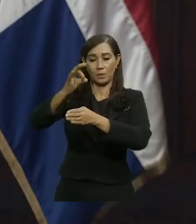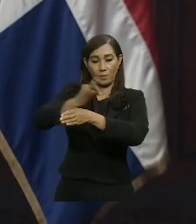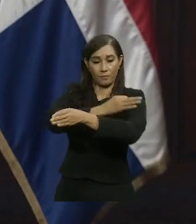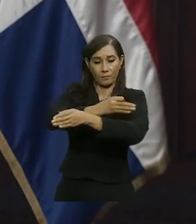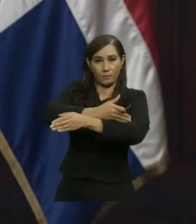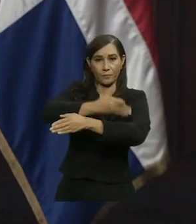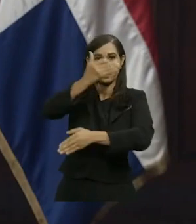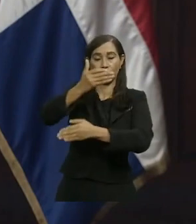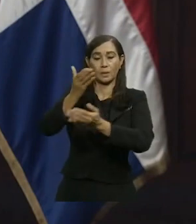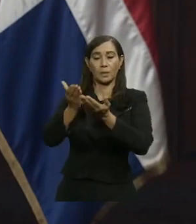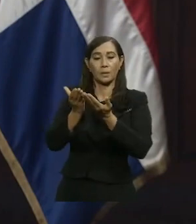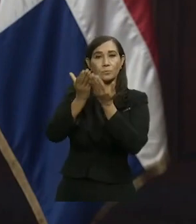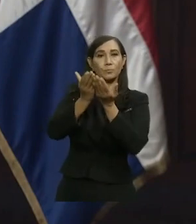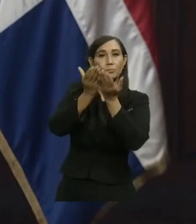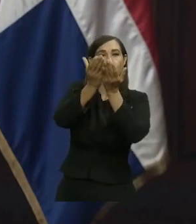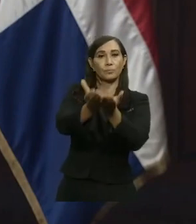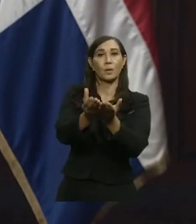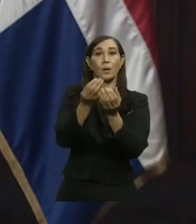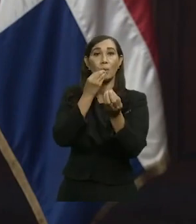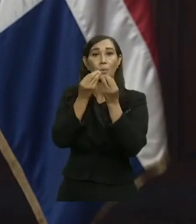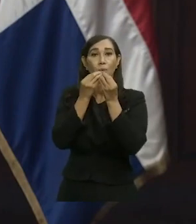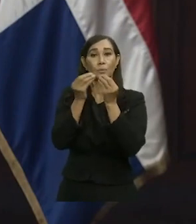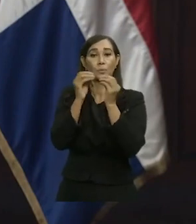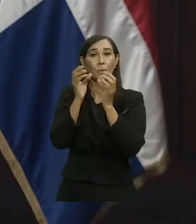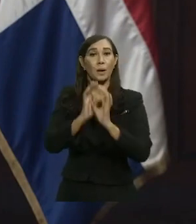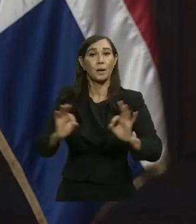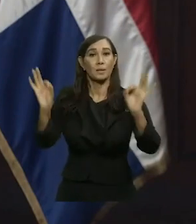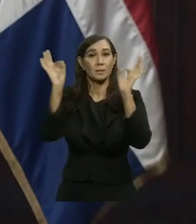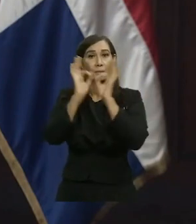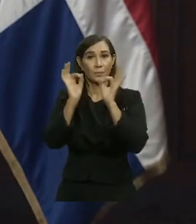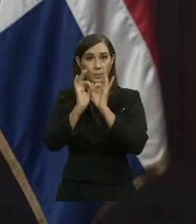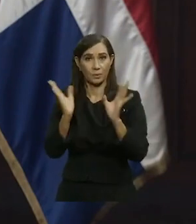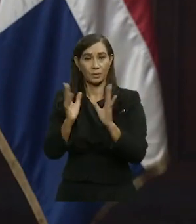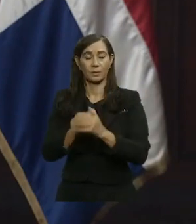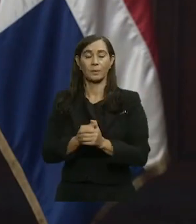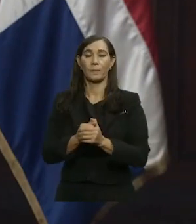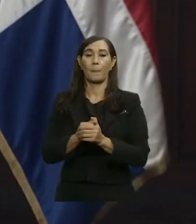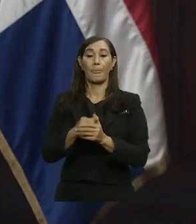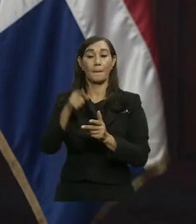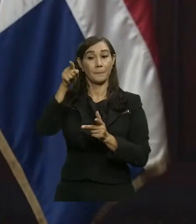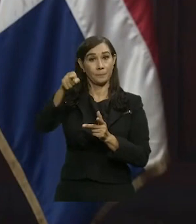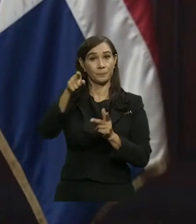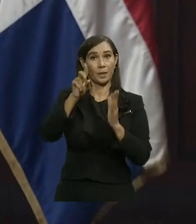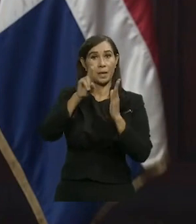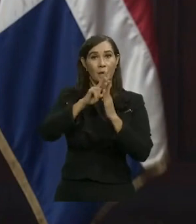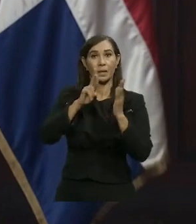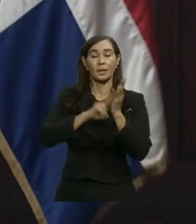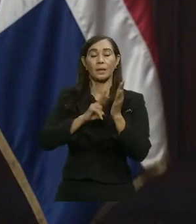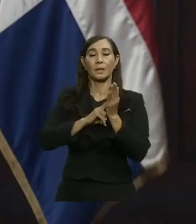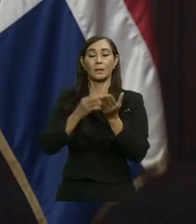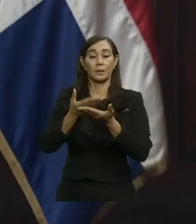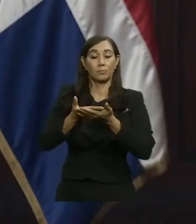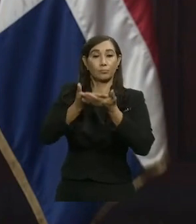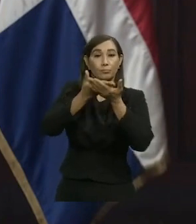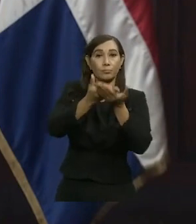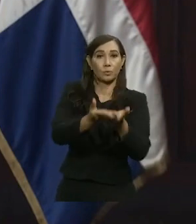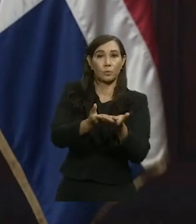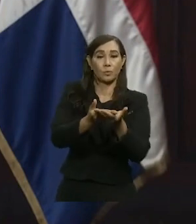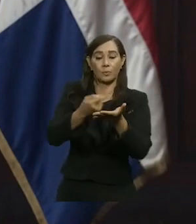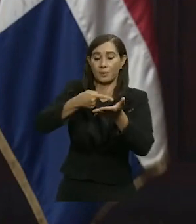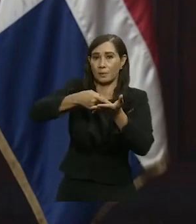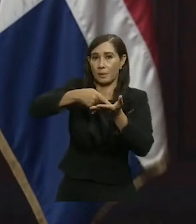a las importaciones de los productos más importantes de la canasta básica. Esta medida, que proponemos sea aplicada de